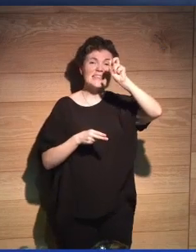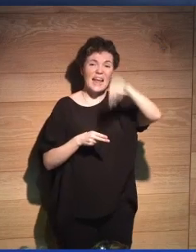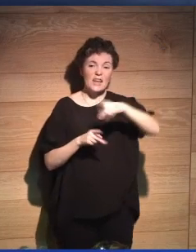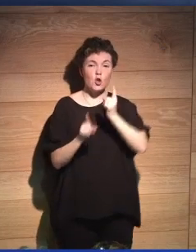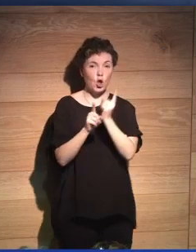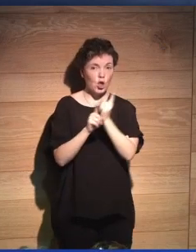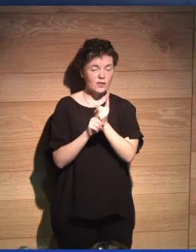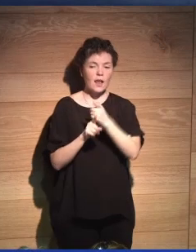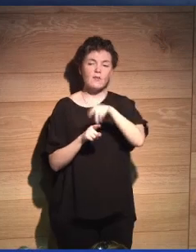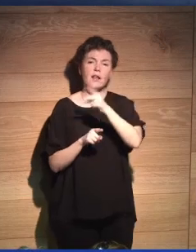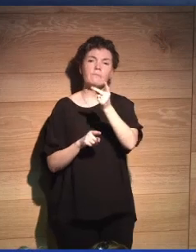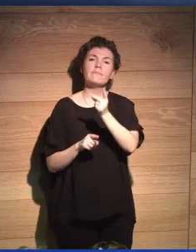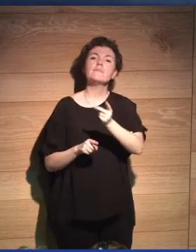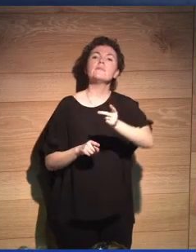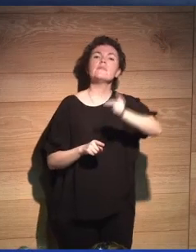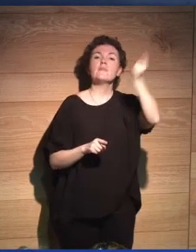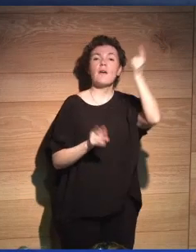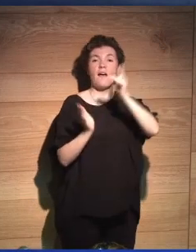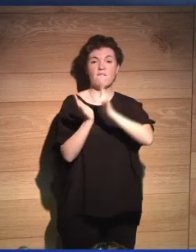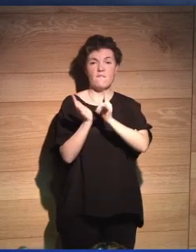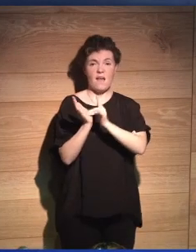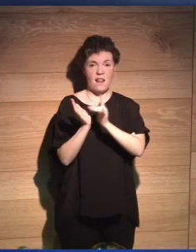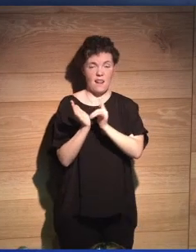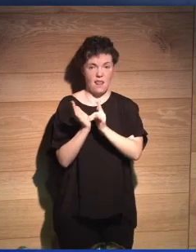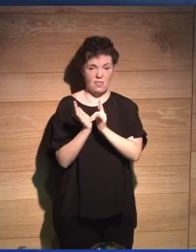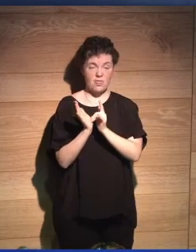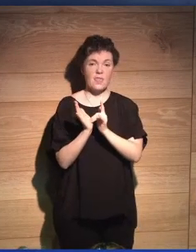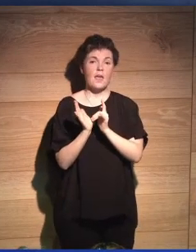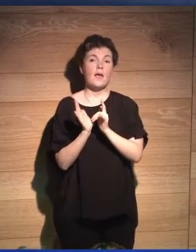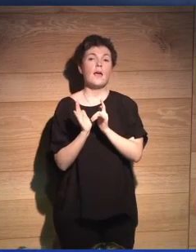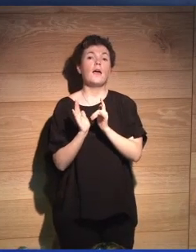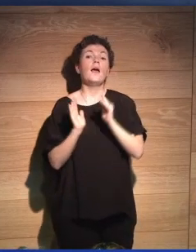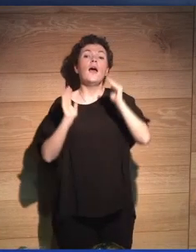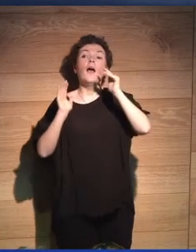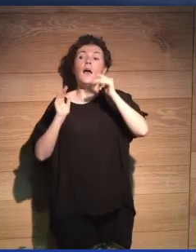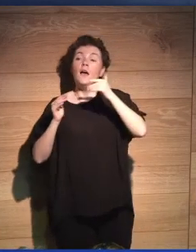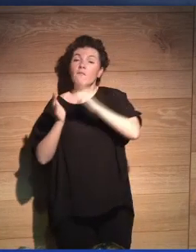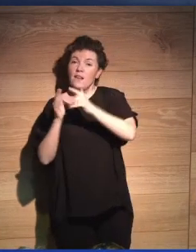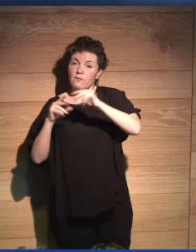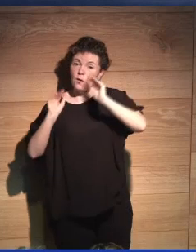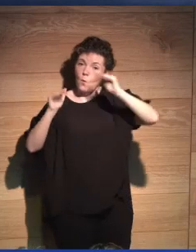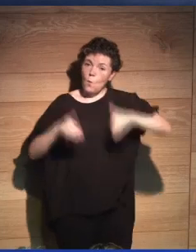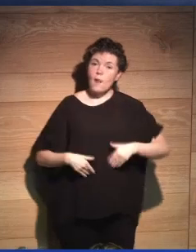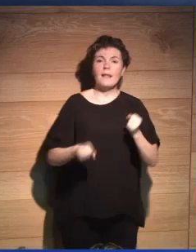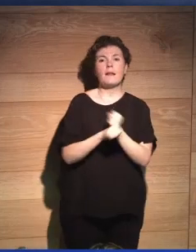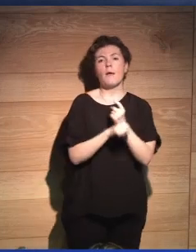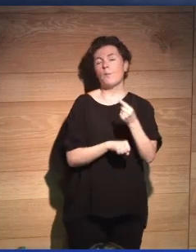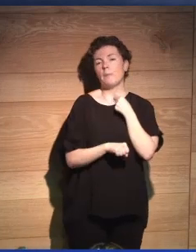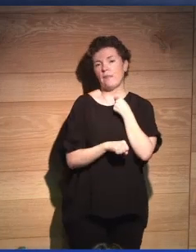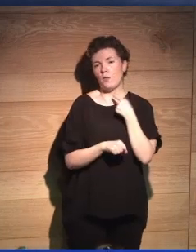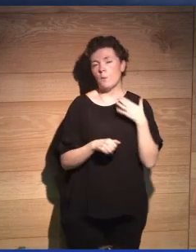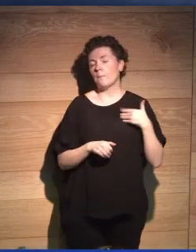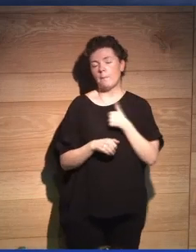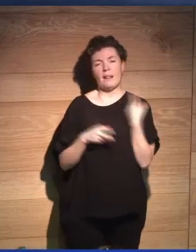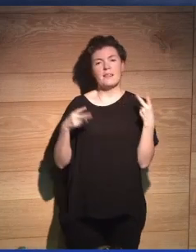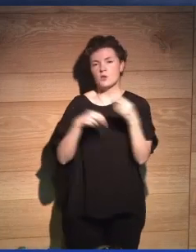ellos, se fueron de permiso a Valencia. De vuelta, habían perdido sus trabajos como censores,